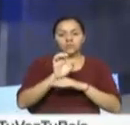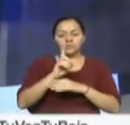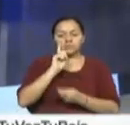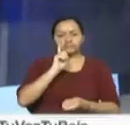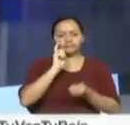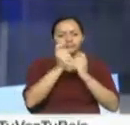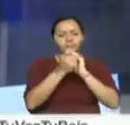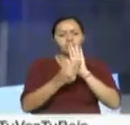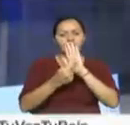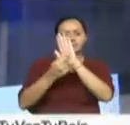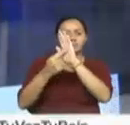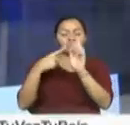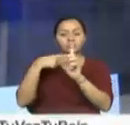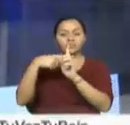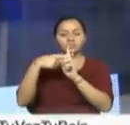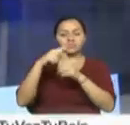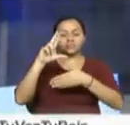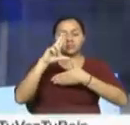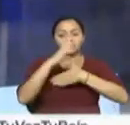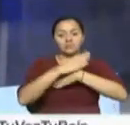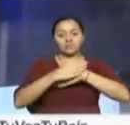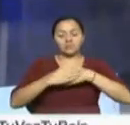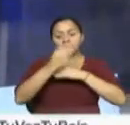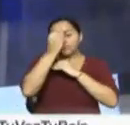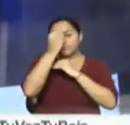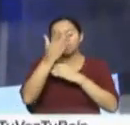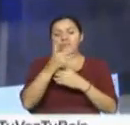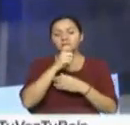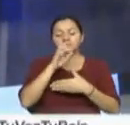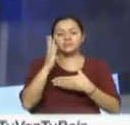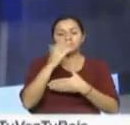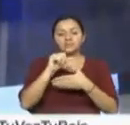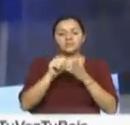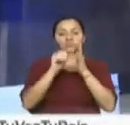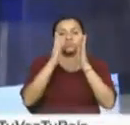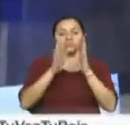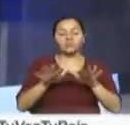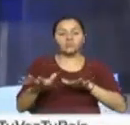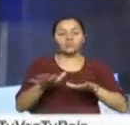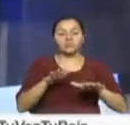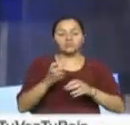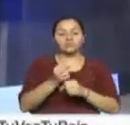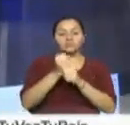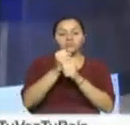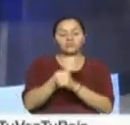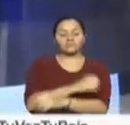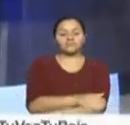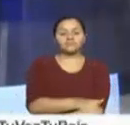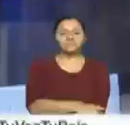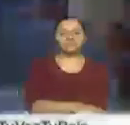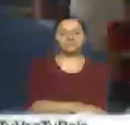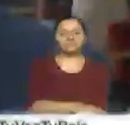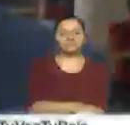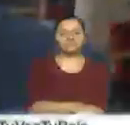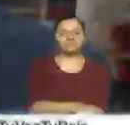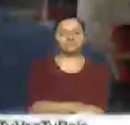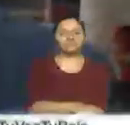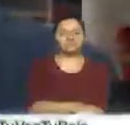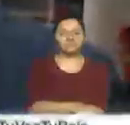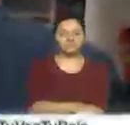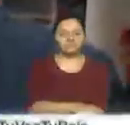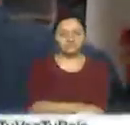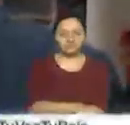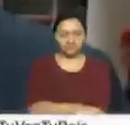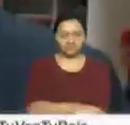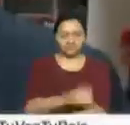en un referente para la región. Así lo informó para Tele Ciudadana el ministro coordinador de Seguridad, César Navas. Mire, yo creo que es